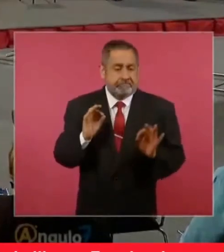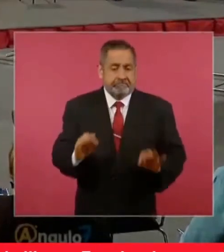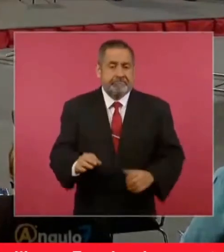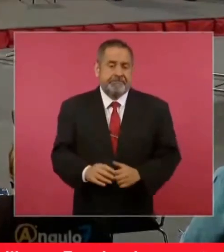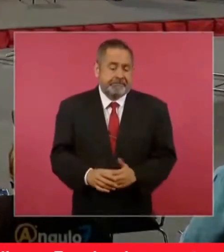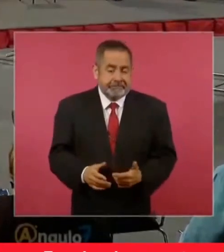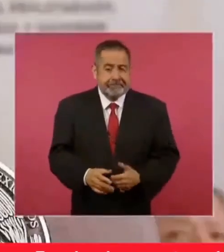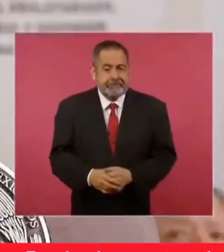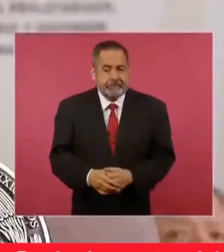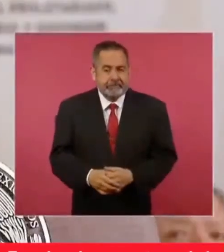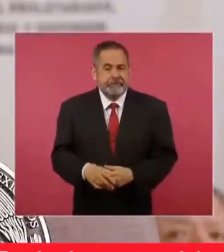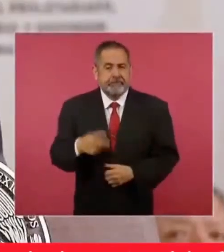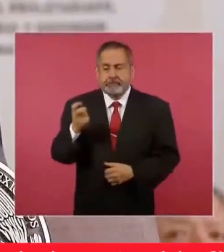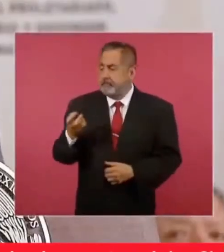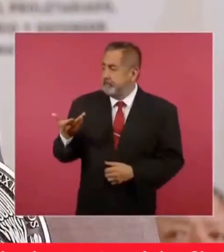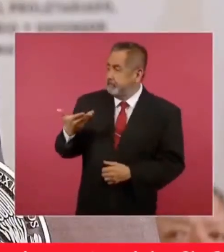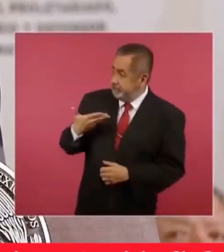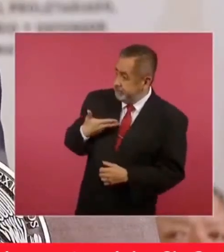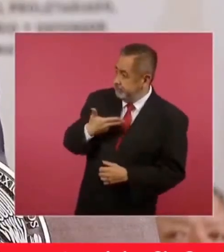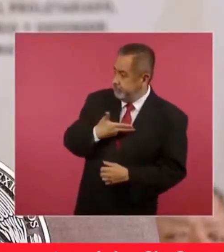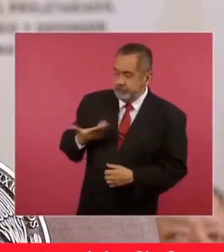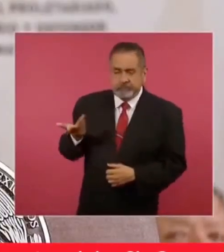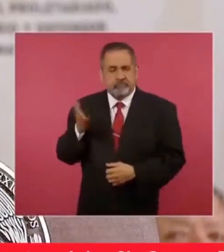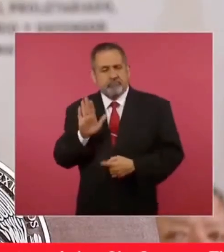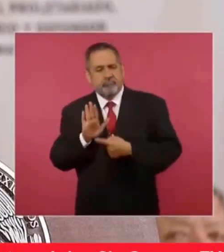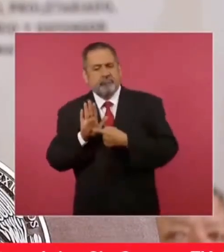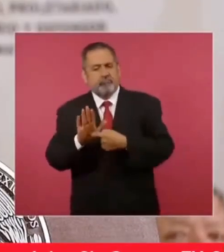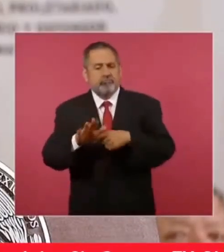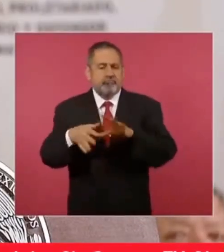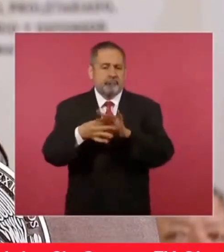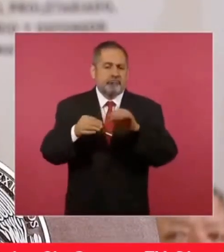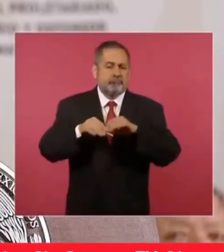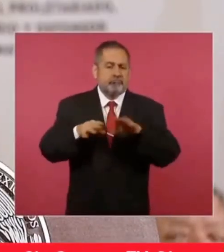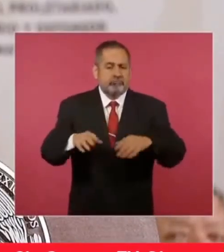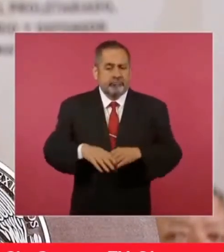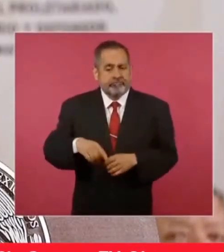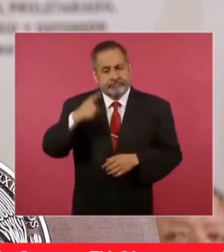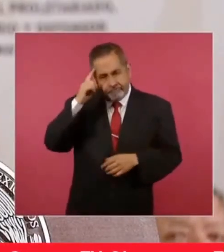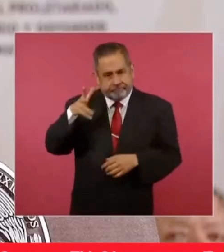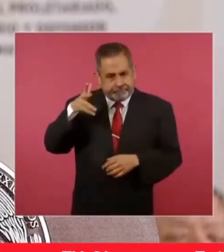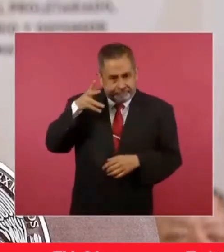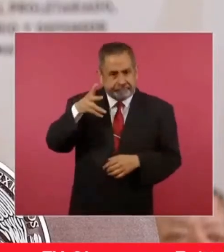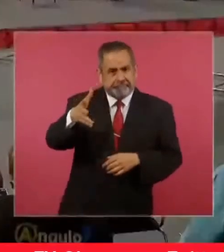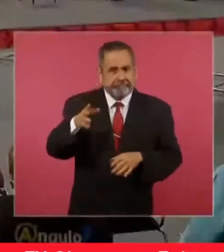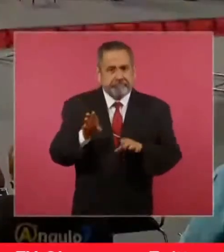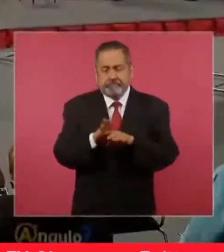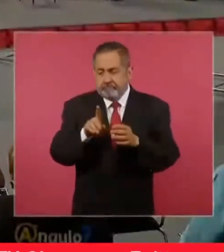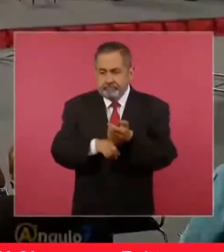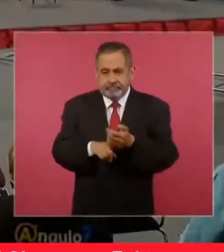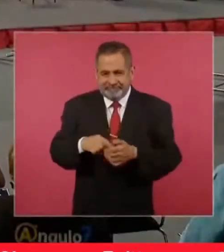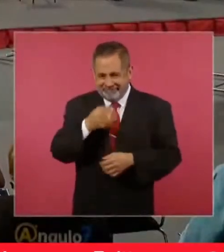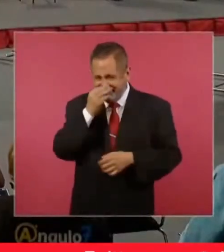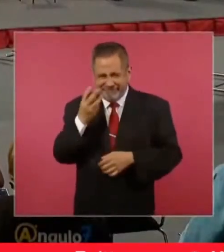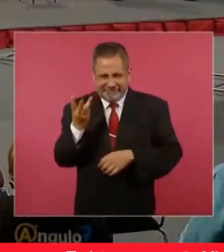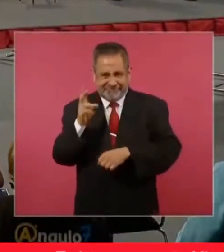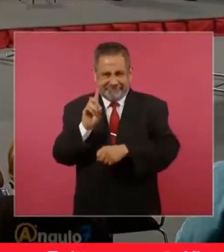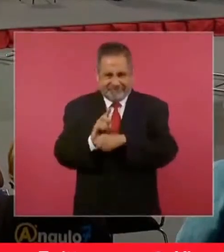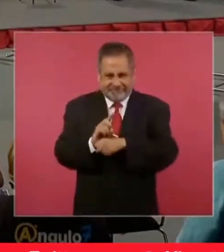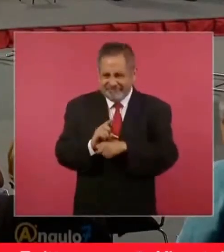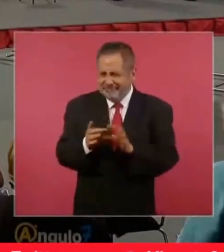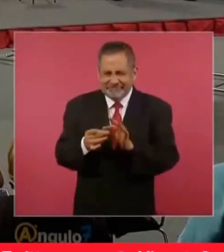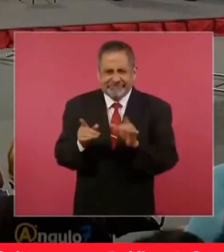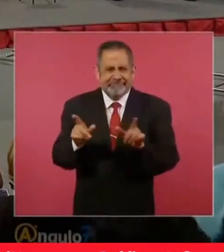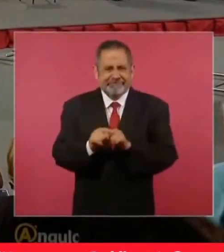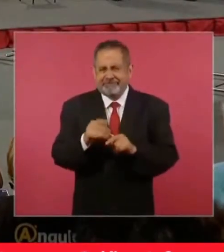es lo que nos pidió el presidente que informáramos, y al futuro, además de haber resuelto en 3 días y en